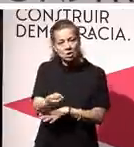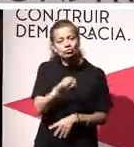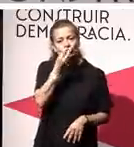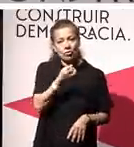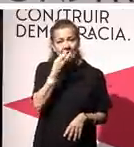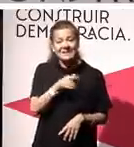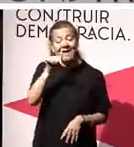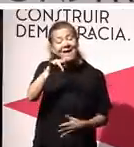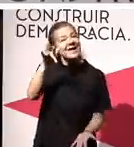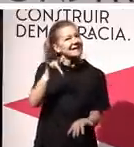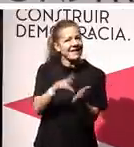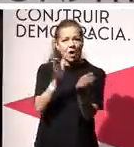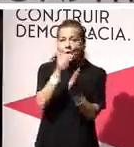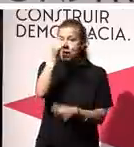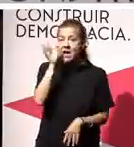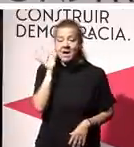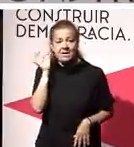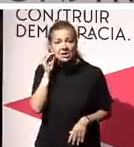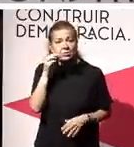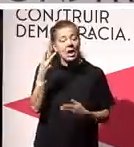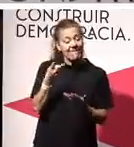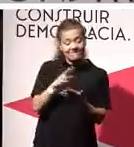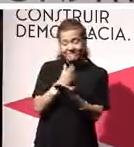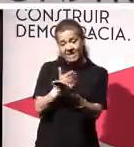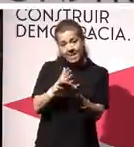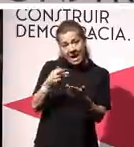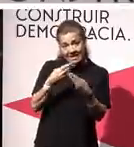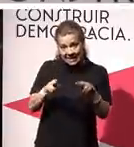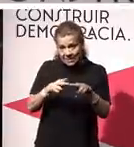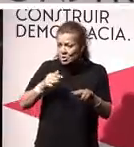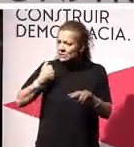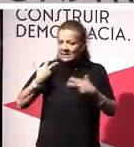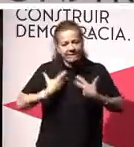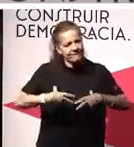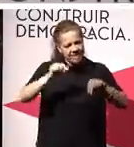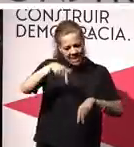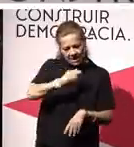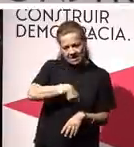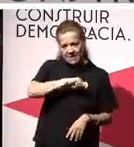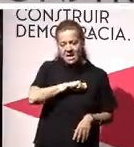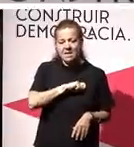Socialista. Ese día, compañeros y compañeras, el bipartidismo llega a su fin en España.